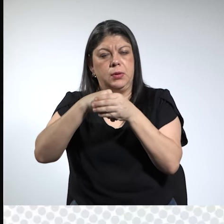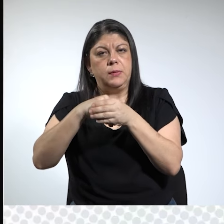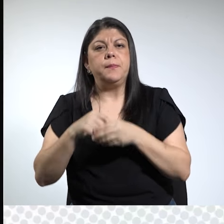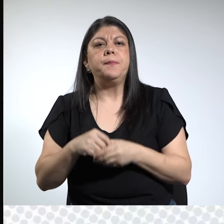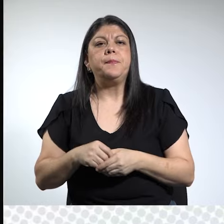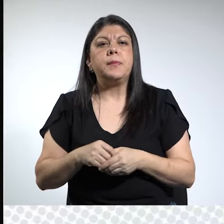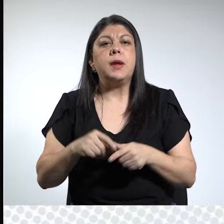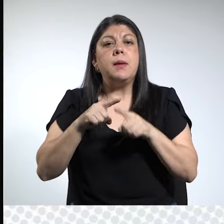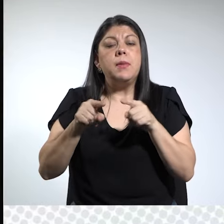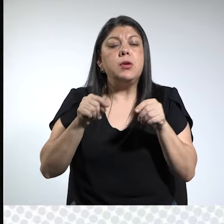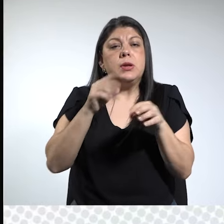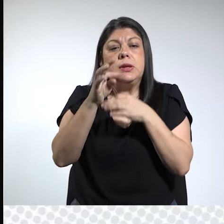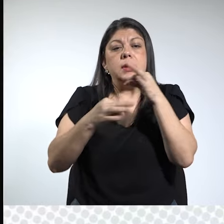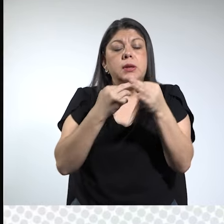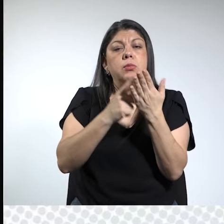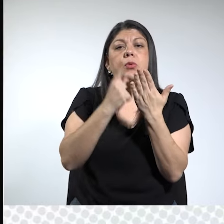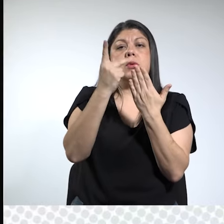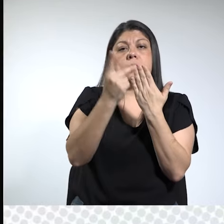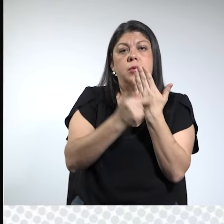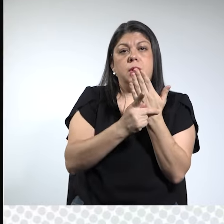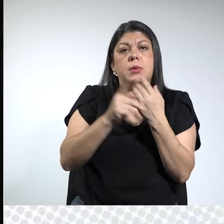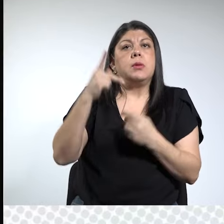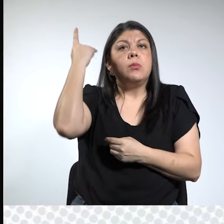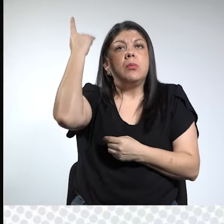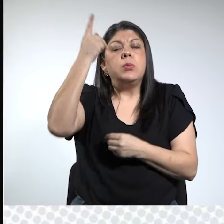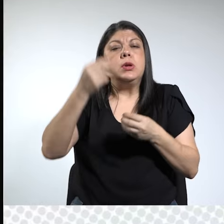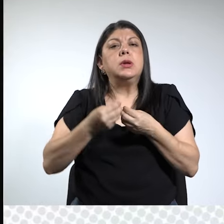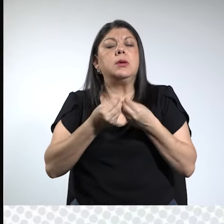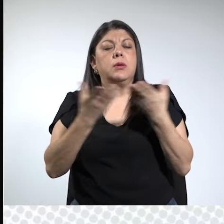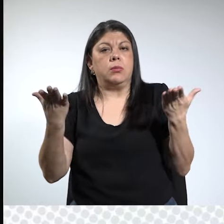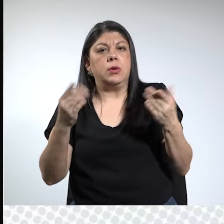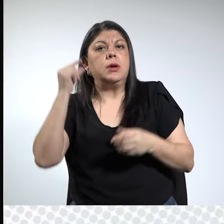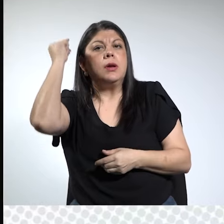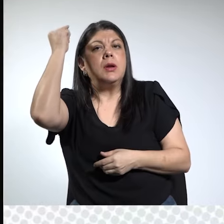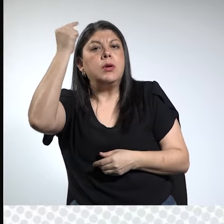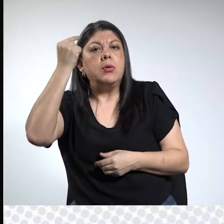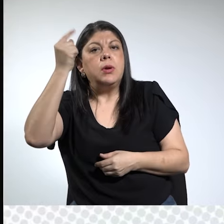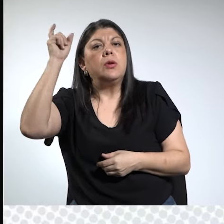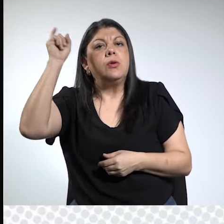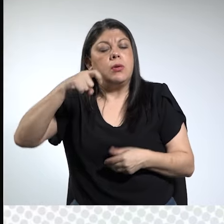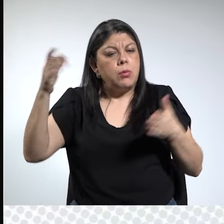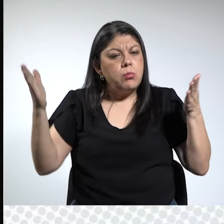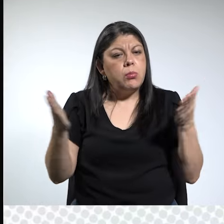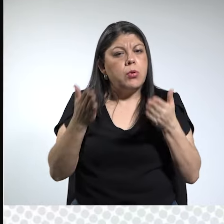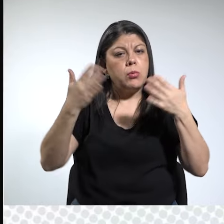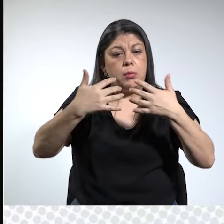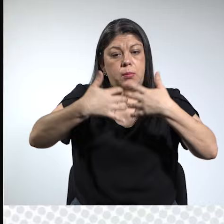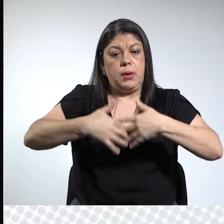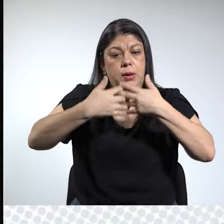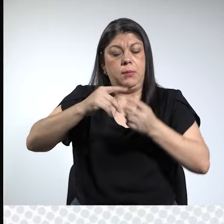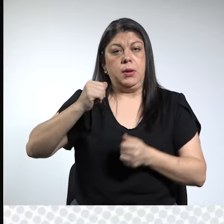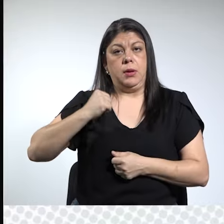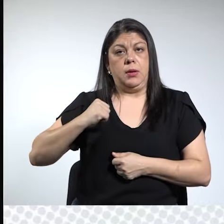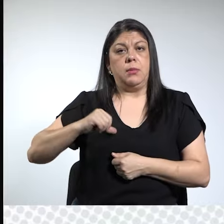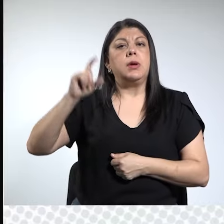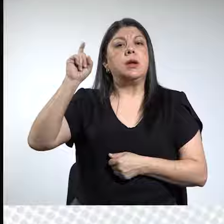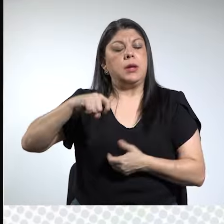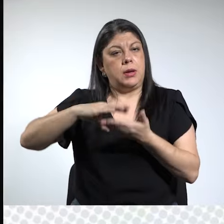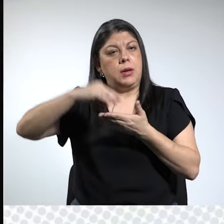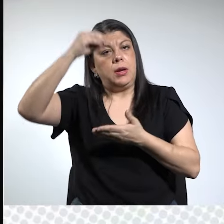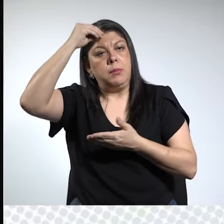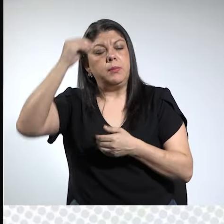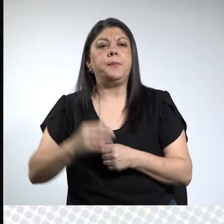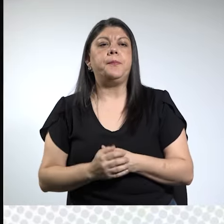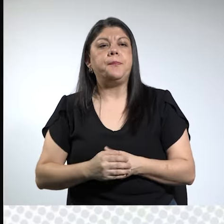incluidas. Y ese tipo de programas son los que por política pública el Estado puede impulsar para que la empresa privada también tenga que llevarlos